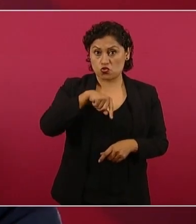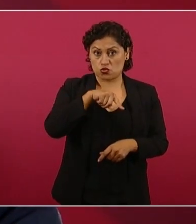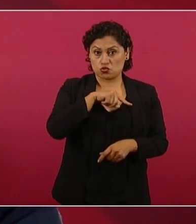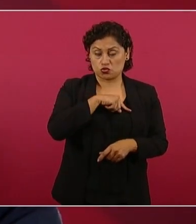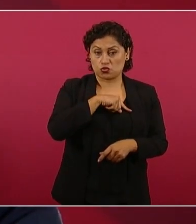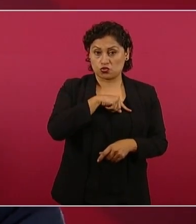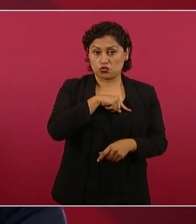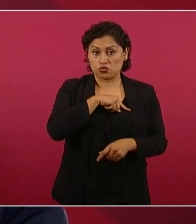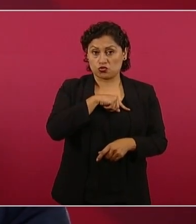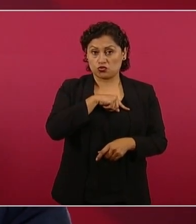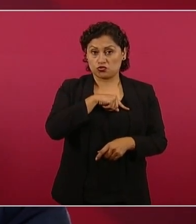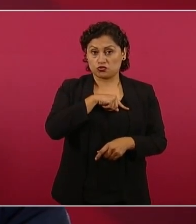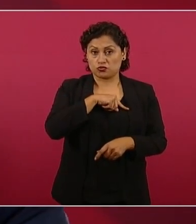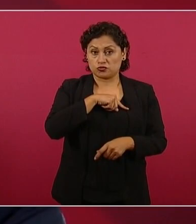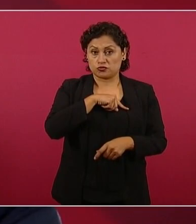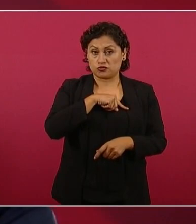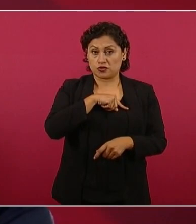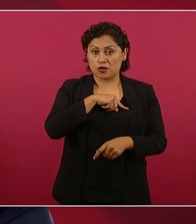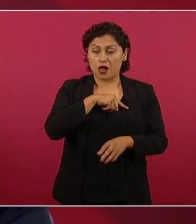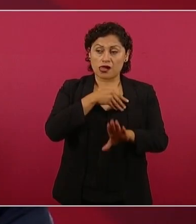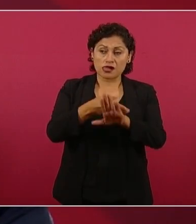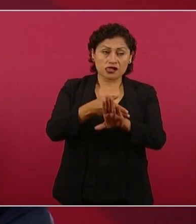a ningún liderazgo.